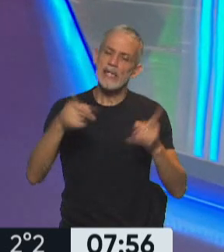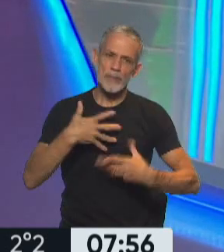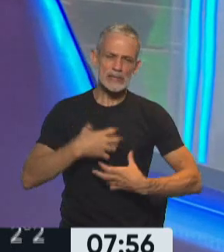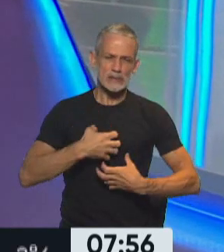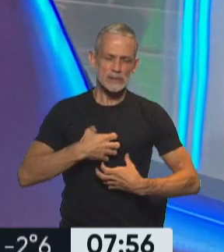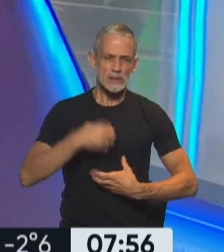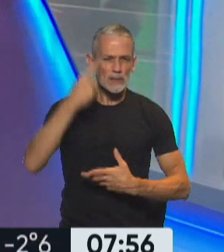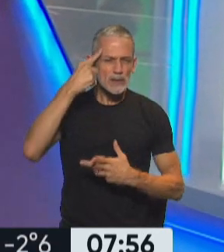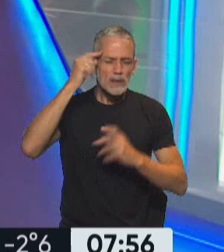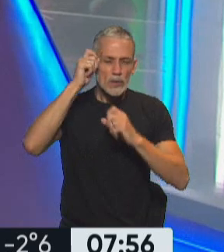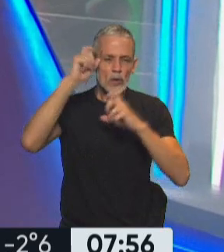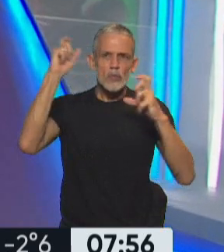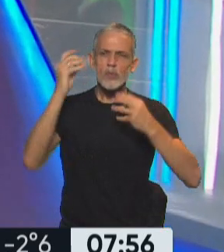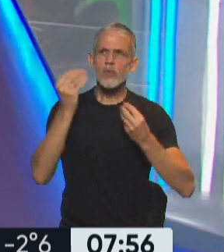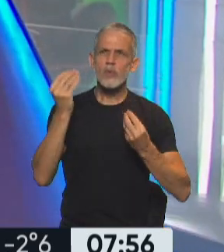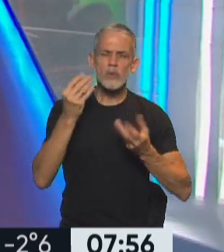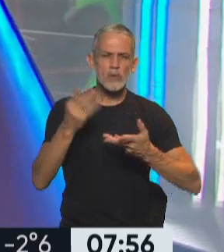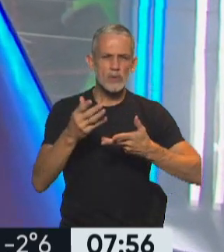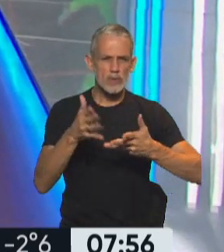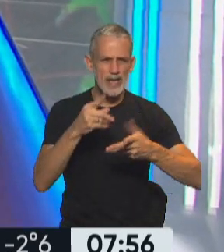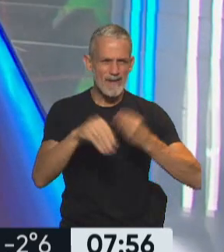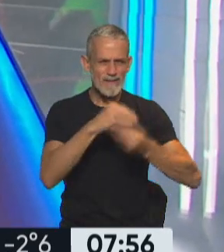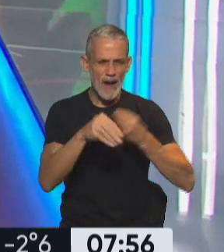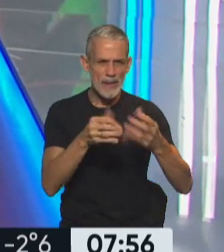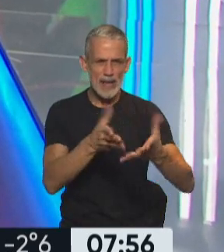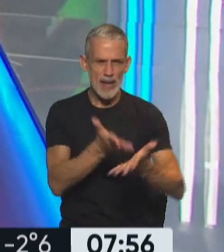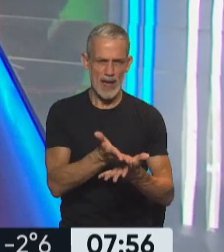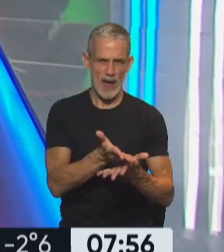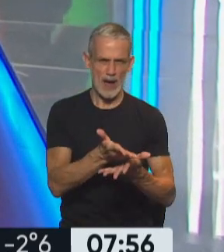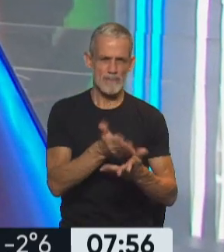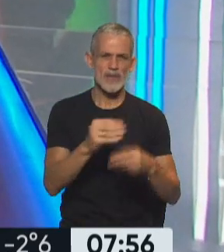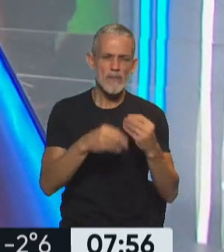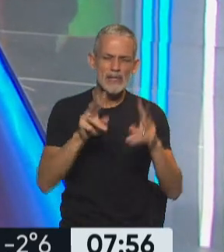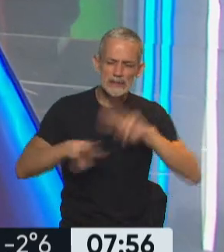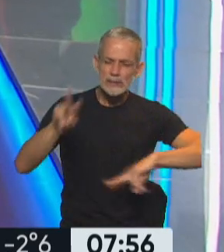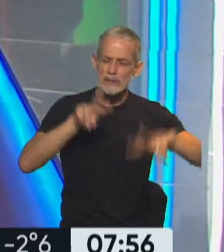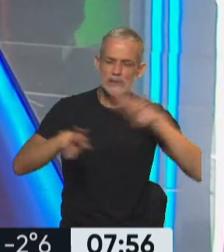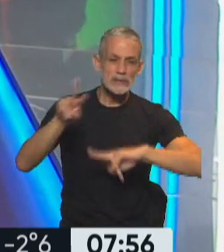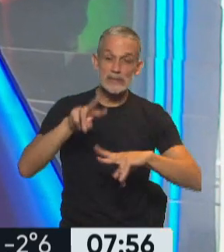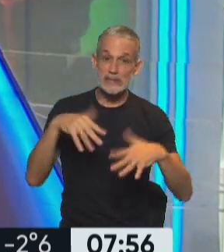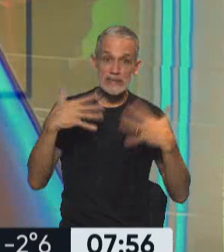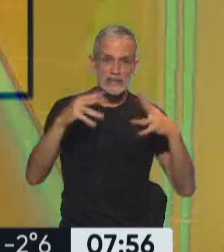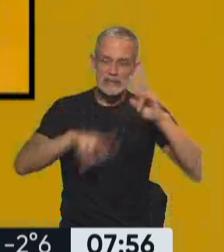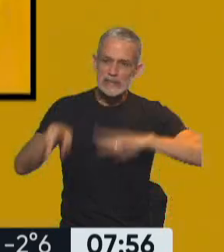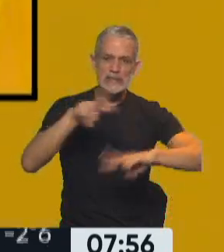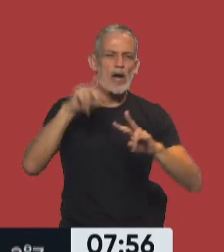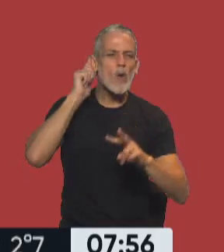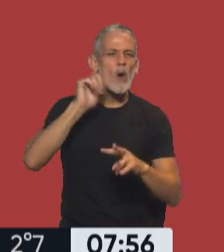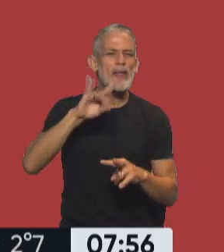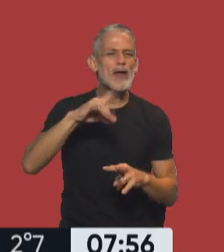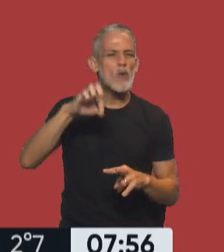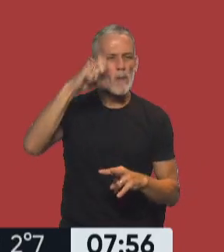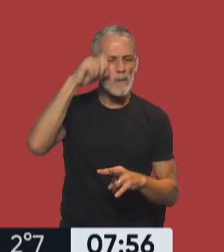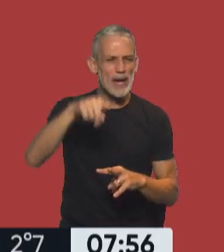De solo imaginarse lo que está viviendo esta familia, ¿eh? La búsqueda desesperada de